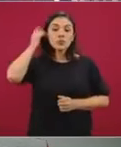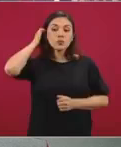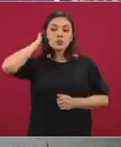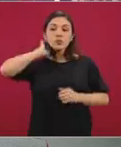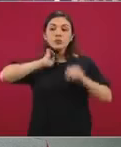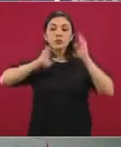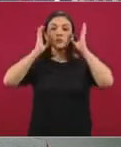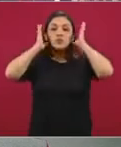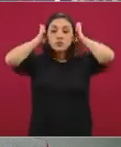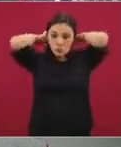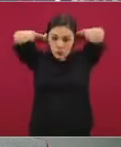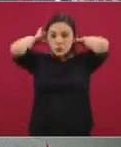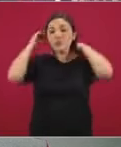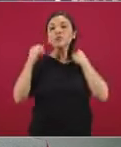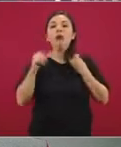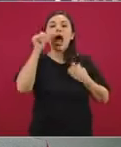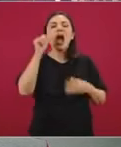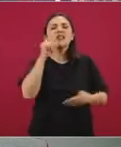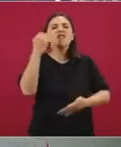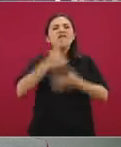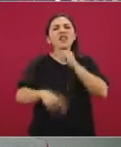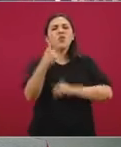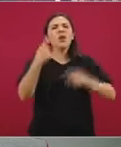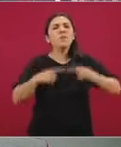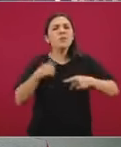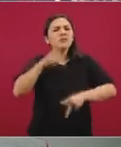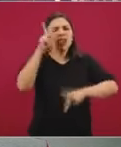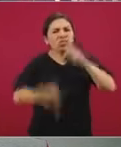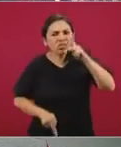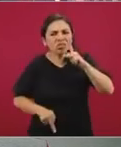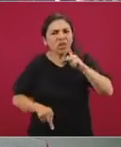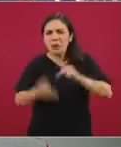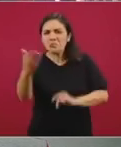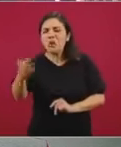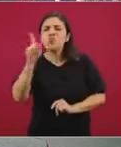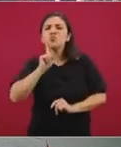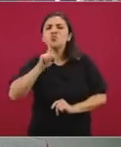Alguien había quedado pendiente de ayer, pero si no, vamos a darle la palabra a Nuria